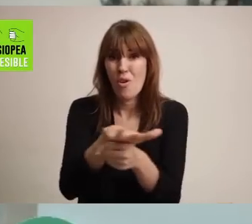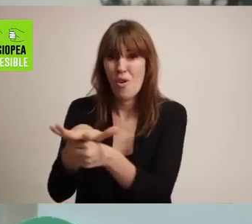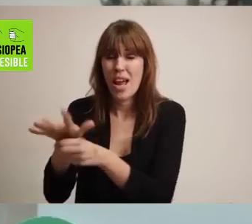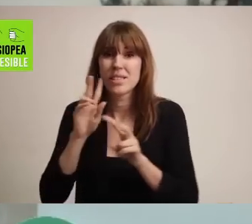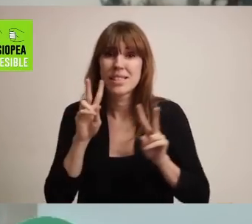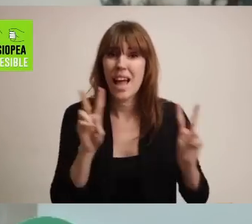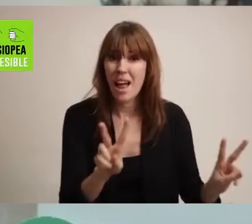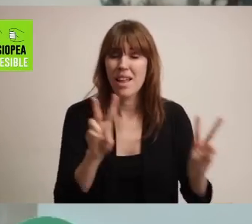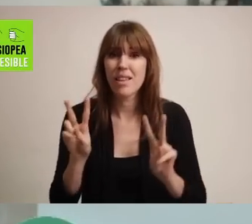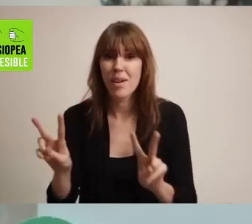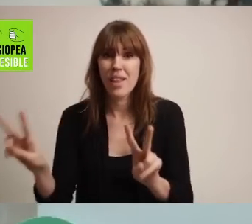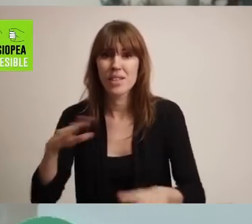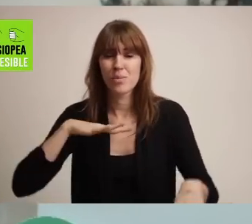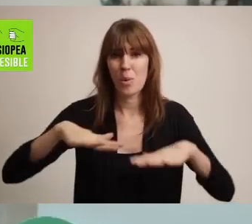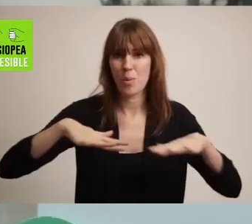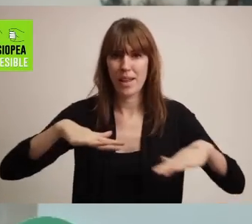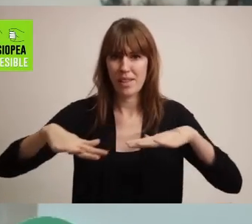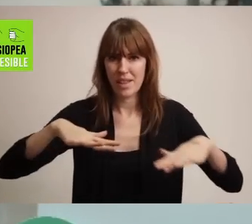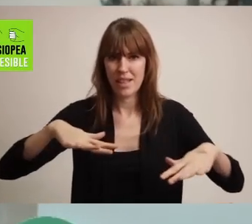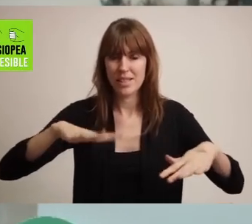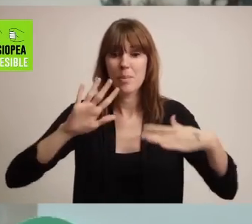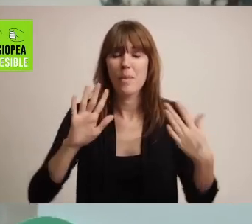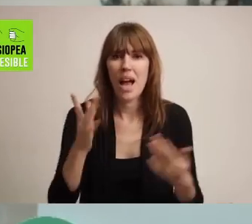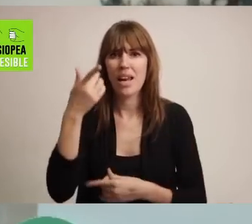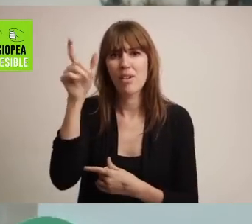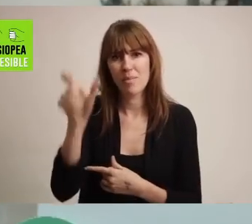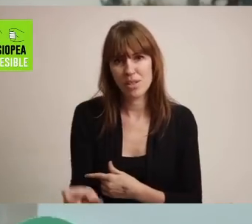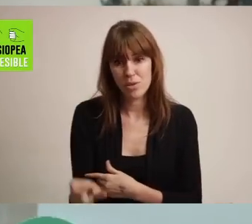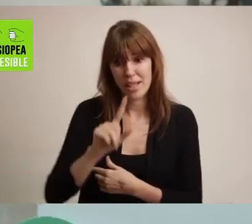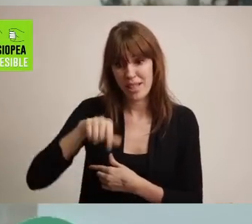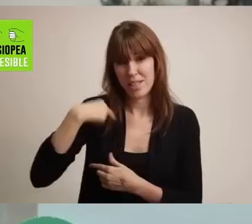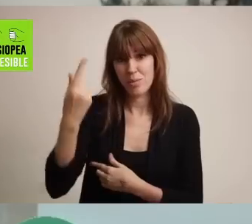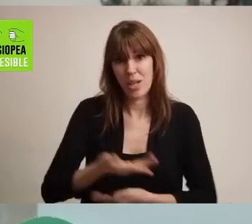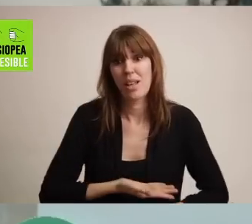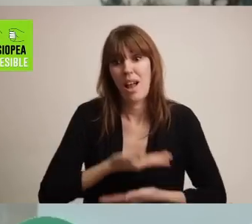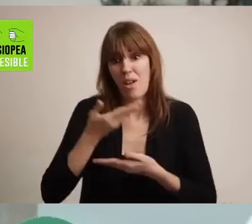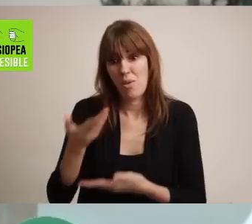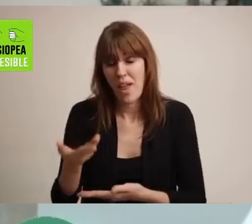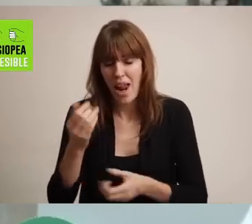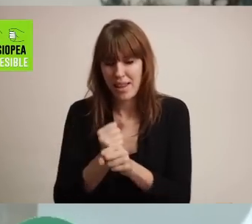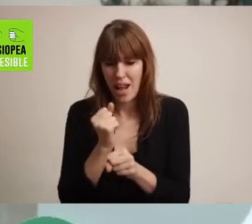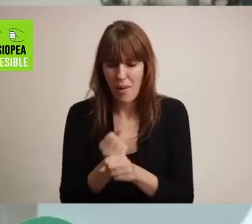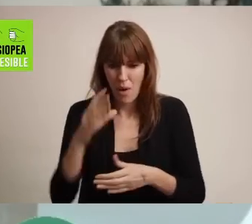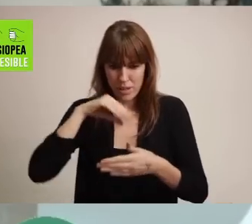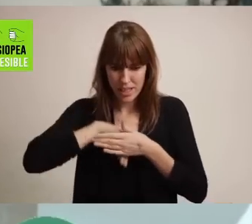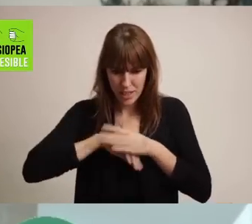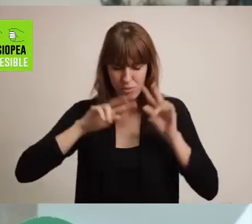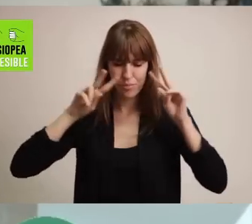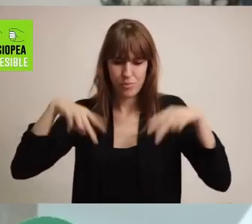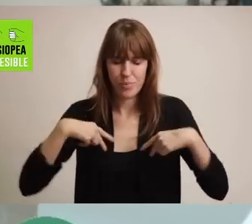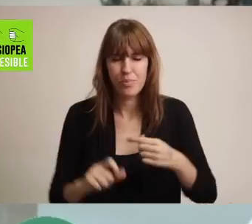sean movilizadas para que la persona pueda hacer su trabajo interior y entonces hacer los cambios que